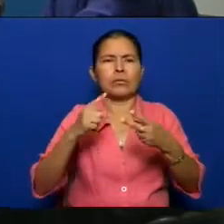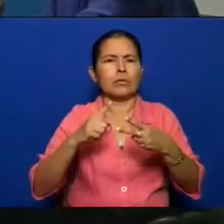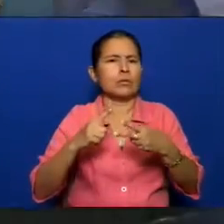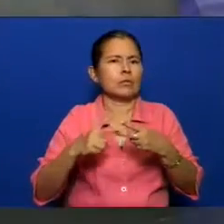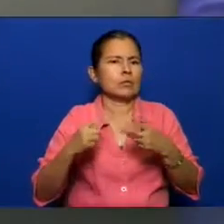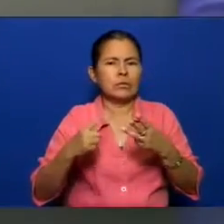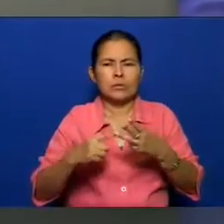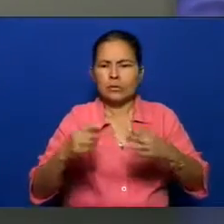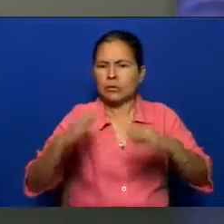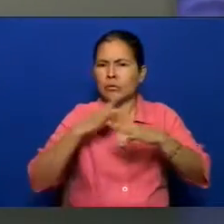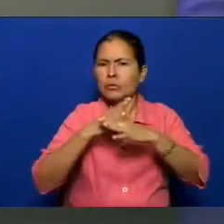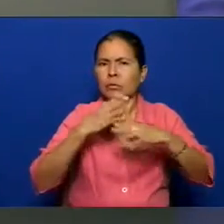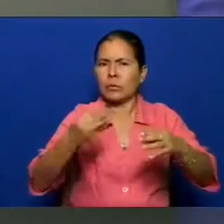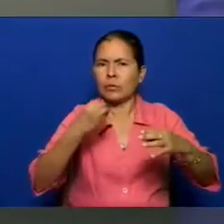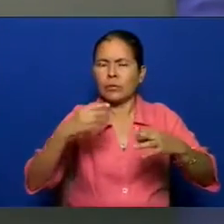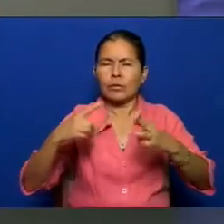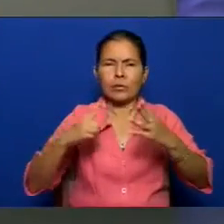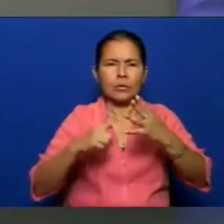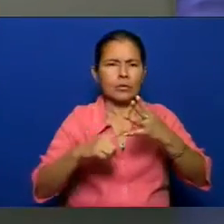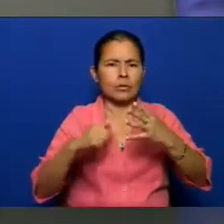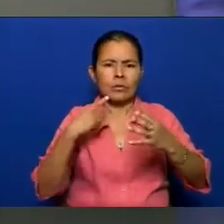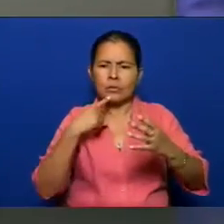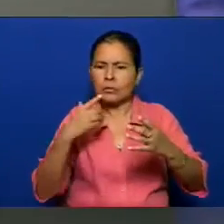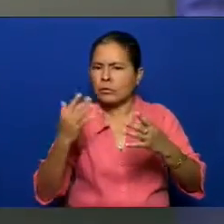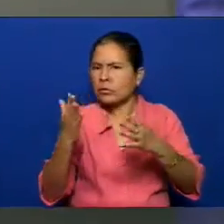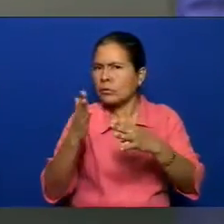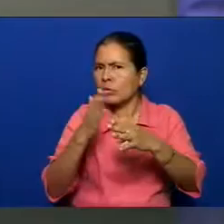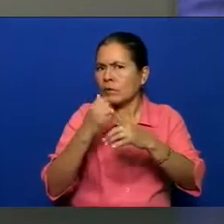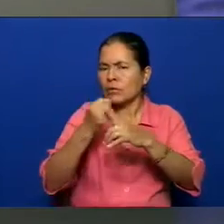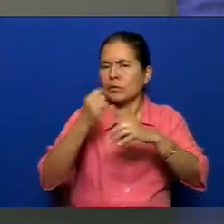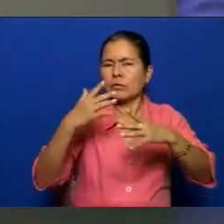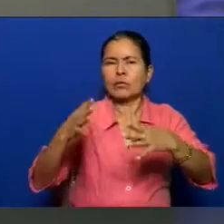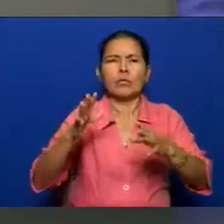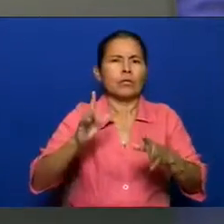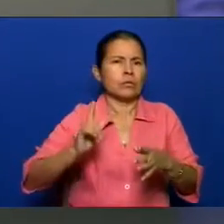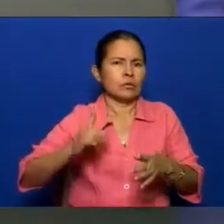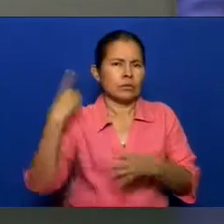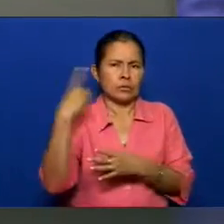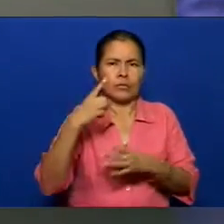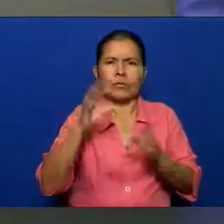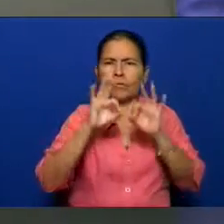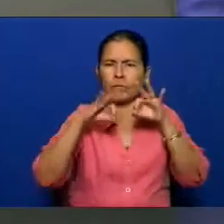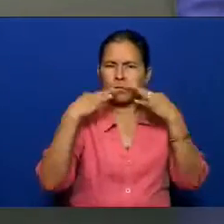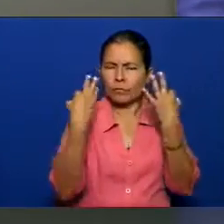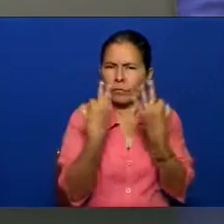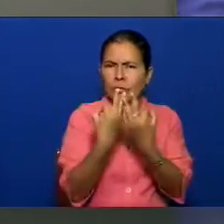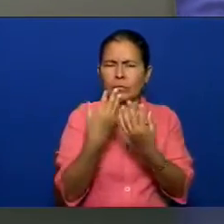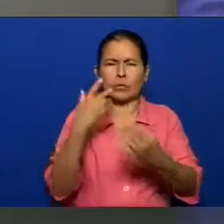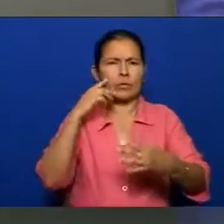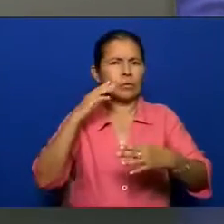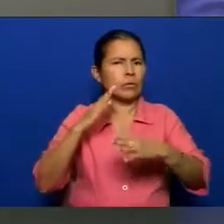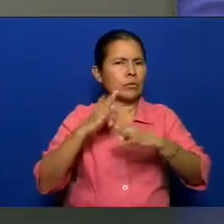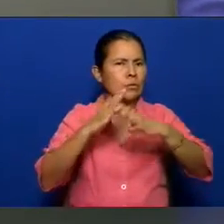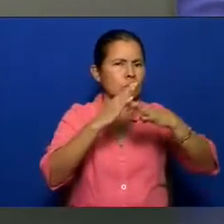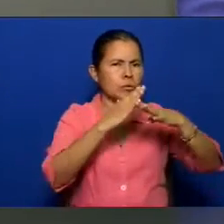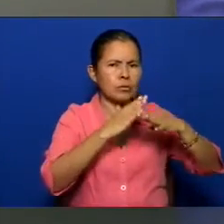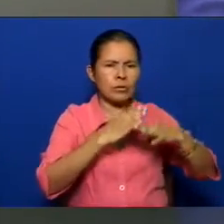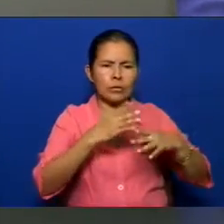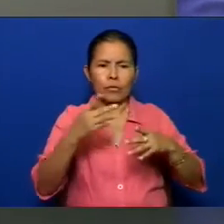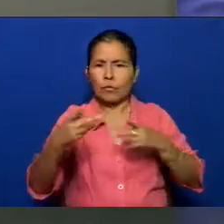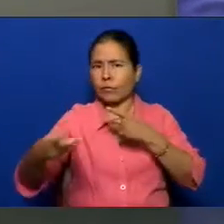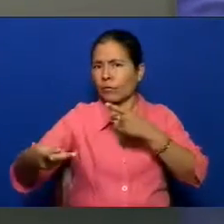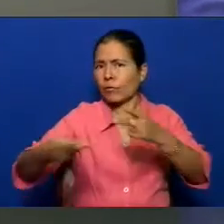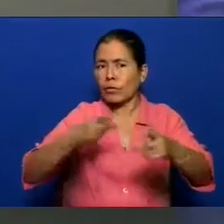seguridad alimentaria, vivir libre de violencia, tener una familia, ser protegido del comercio y la